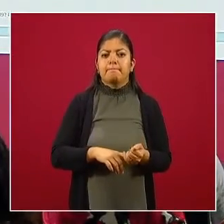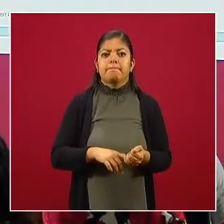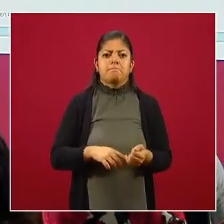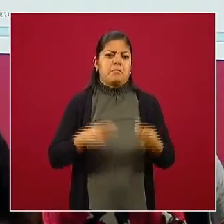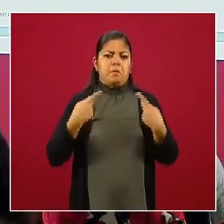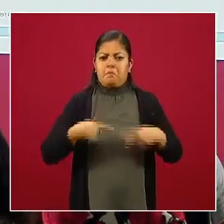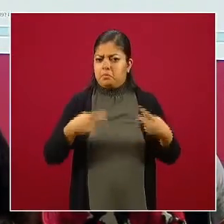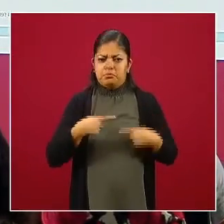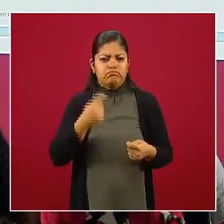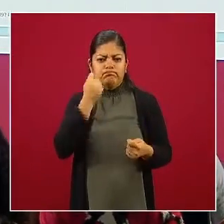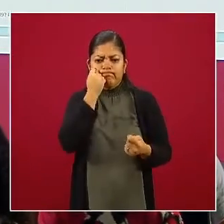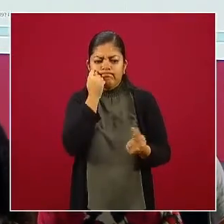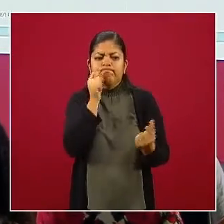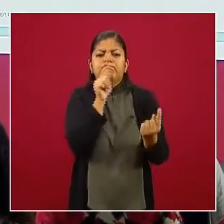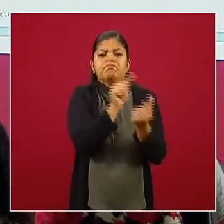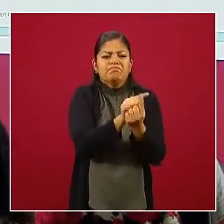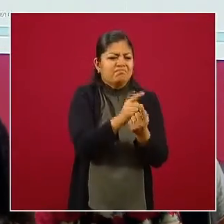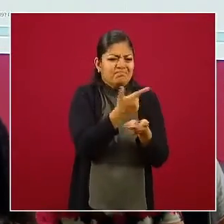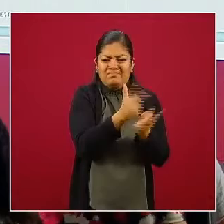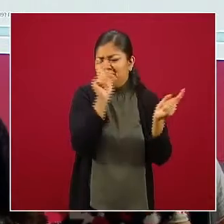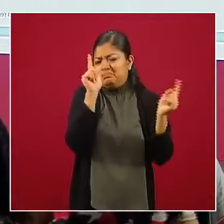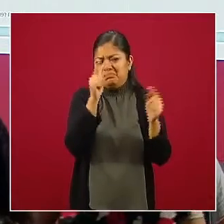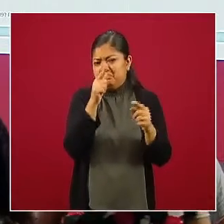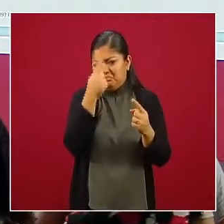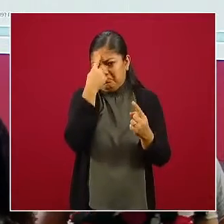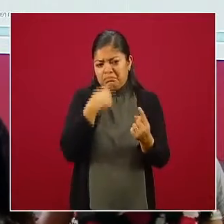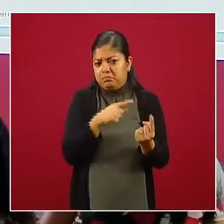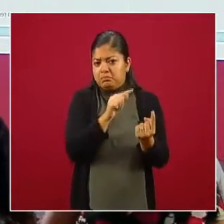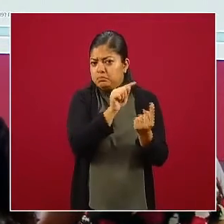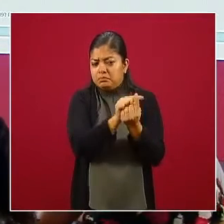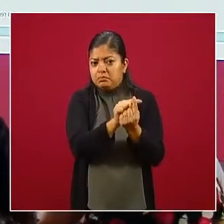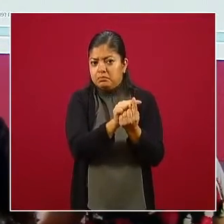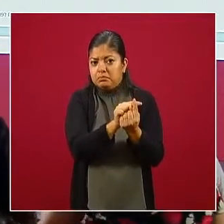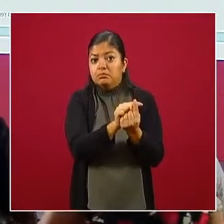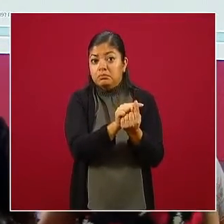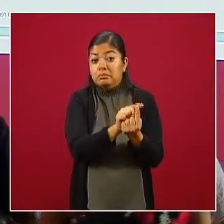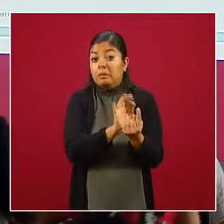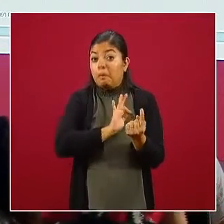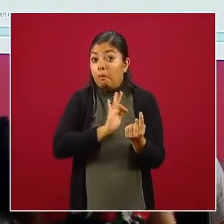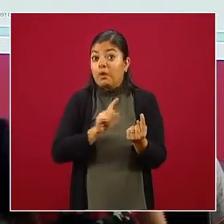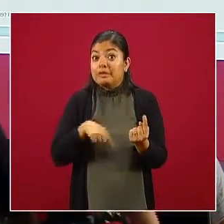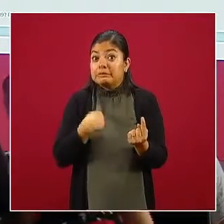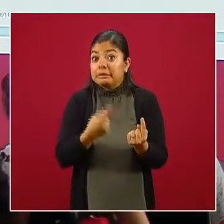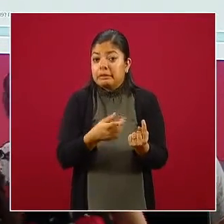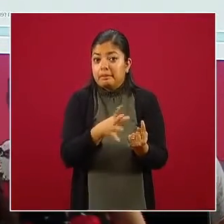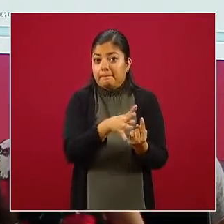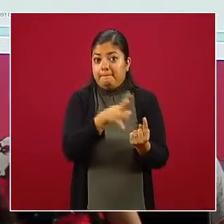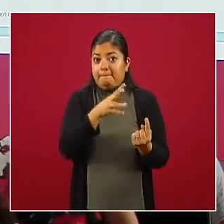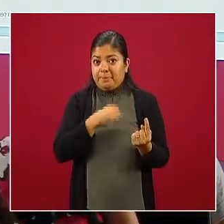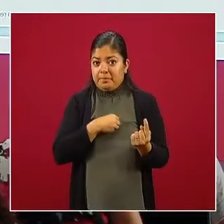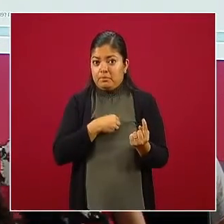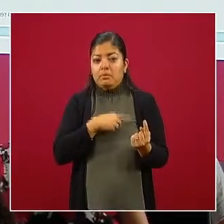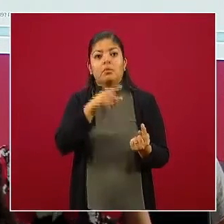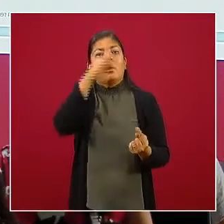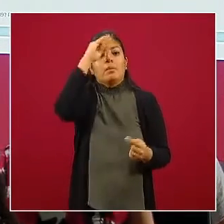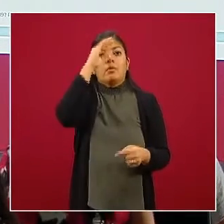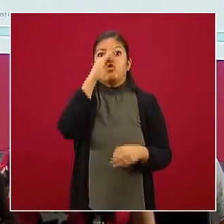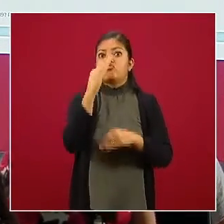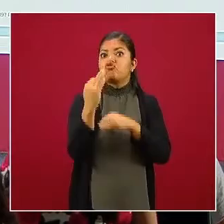interactúe, va a haber un contagio a cierta probabilidad. No quiere decir que todas las interacciones